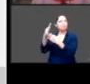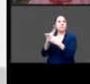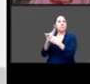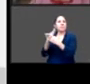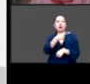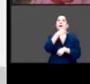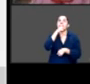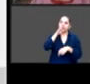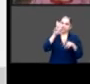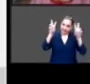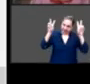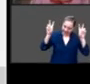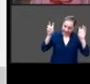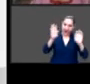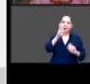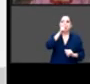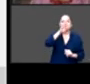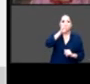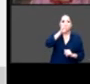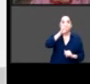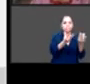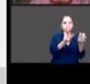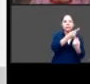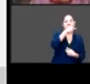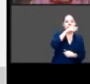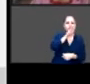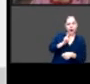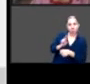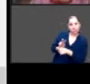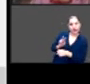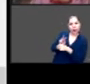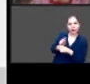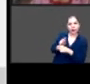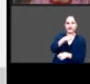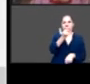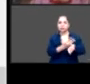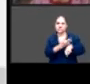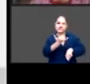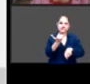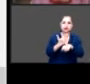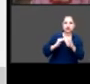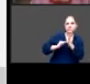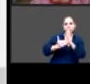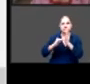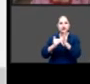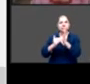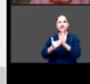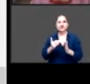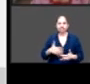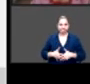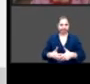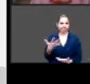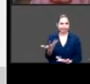chicas están confinados en el hogar quizá sea más complicado tener vida sexual para los jóvenes sin embargo las adolescentes unidas ellas sí